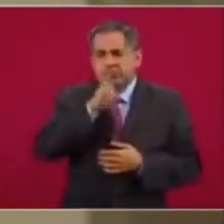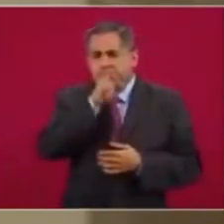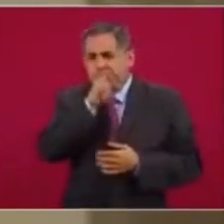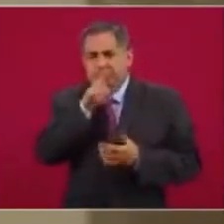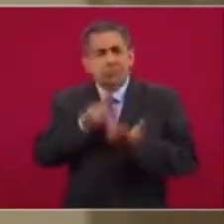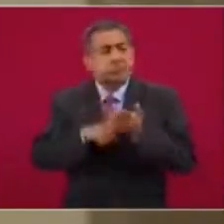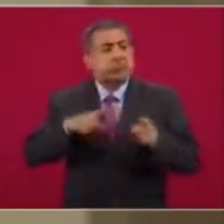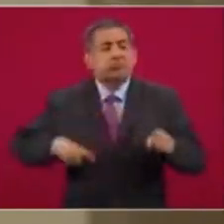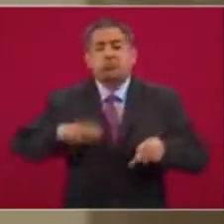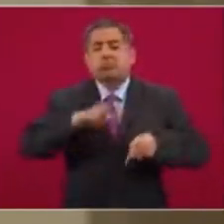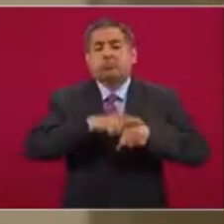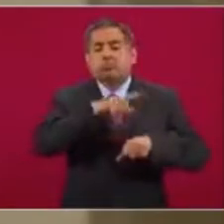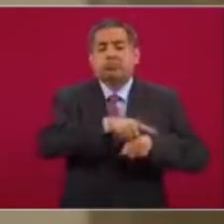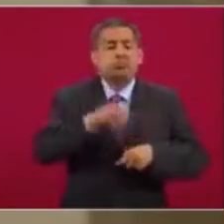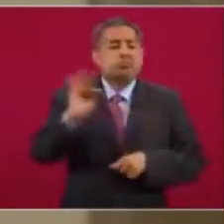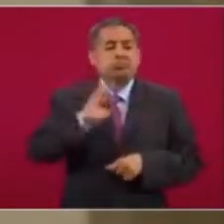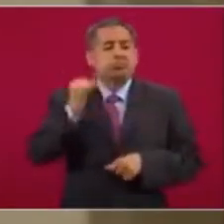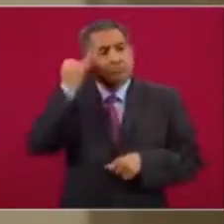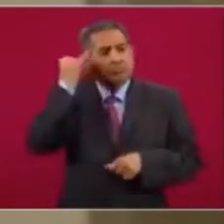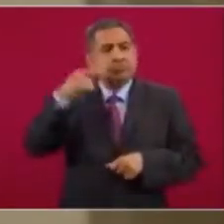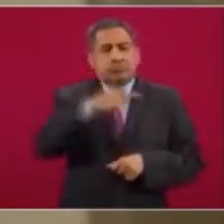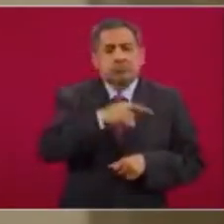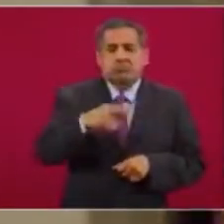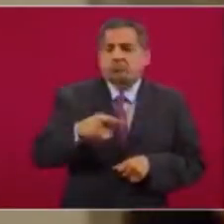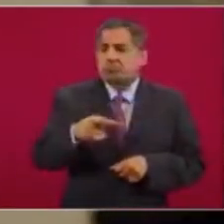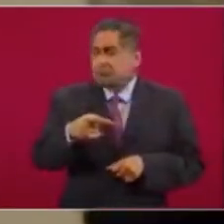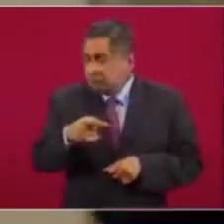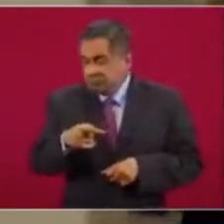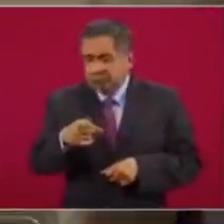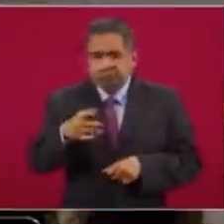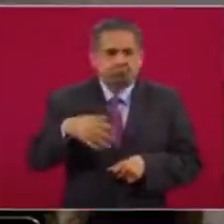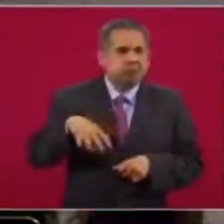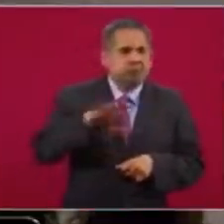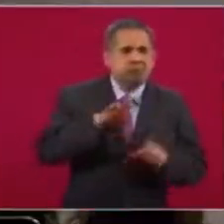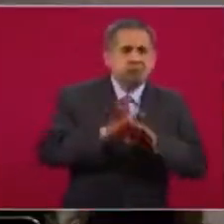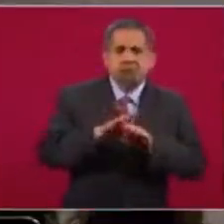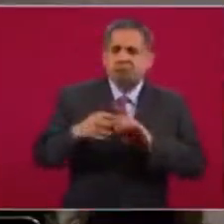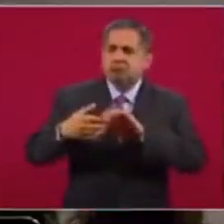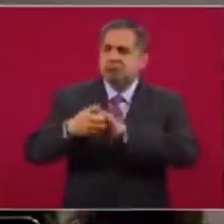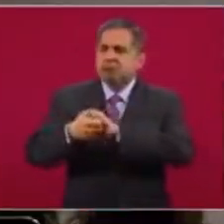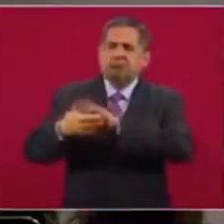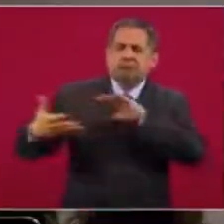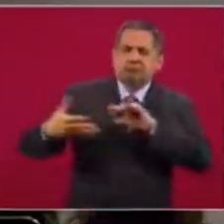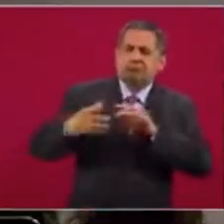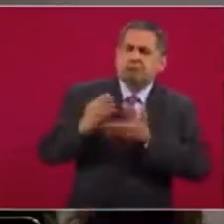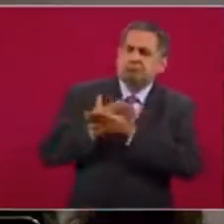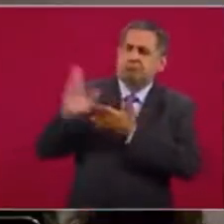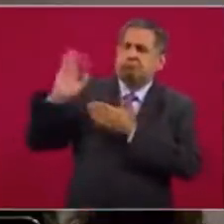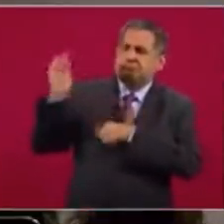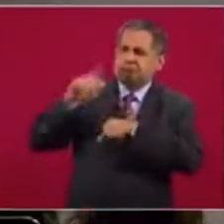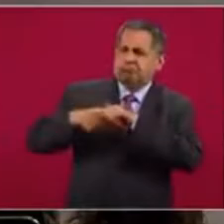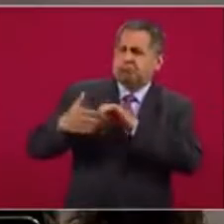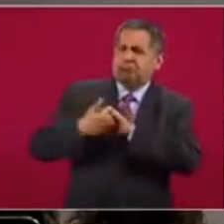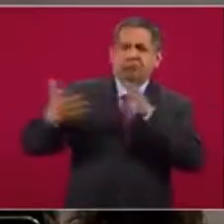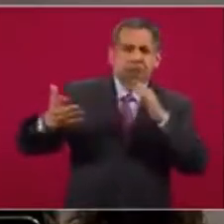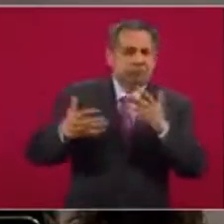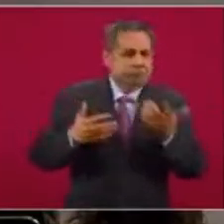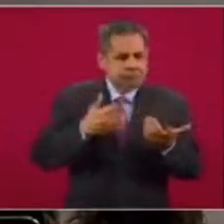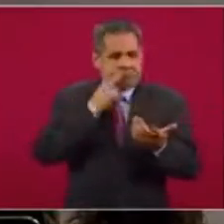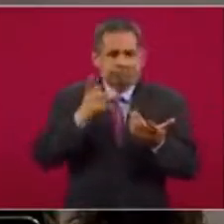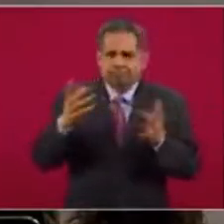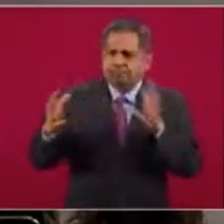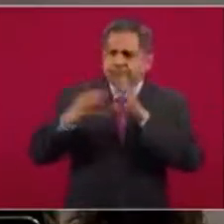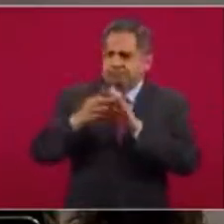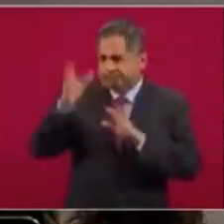el gobernador pueda inclusive buscar romper el pacto federal, en lugar de buscar puntos de acuerdo que